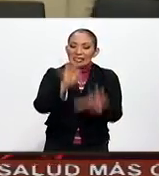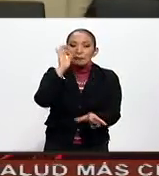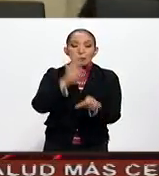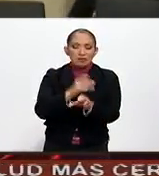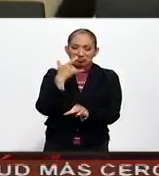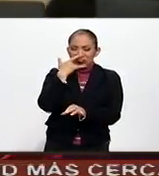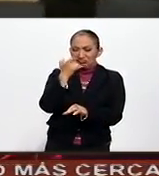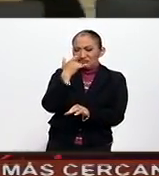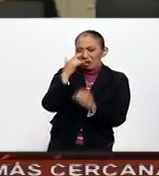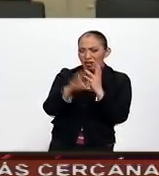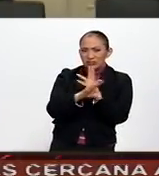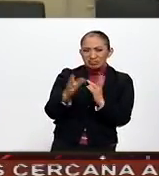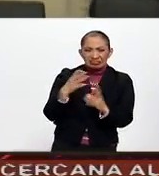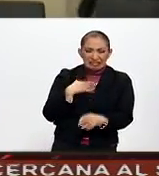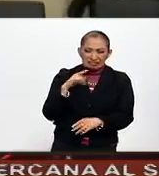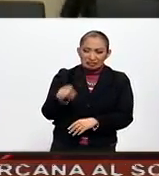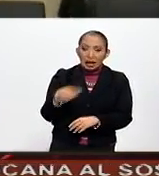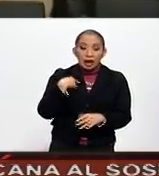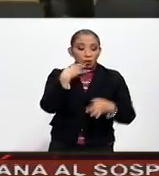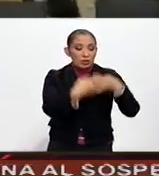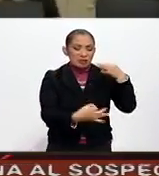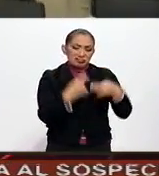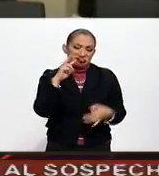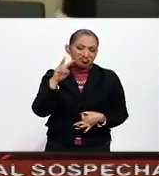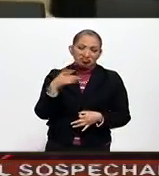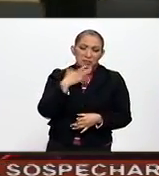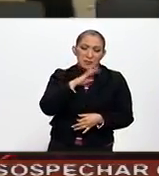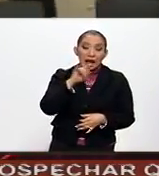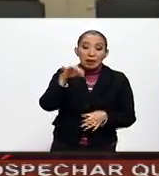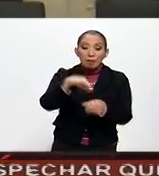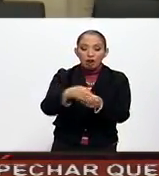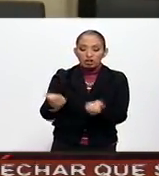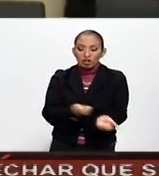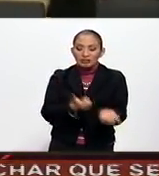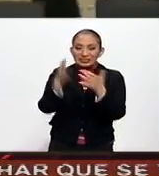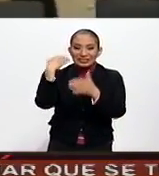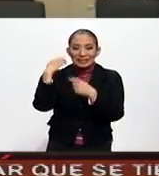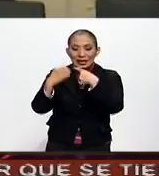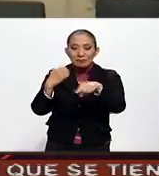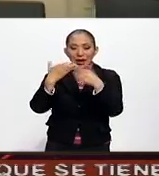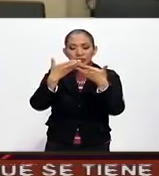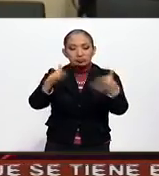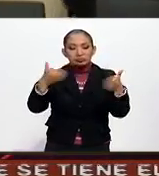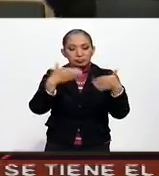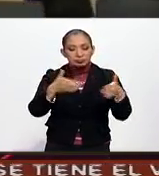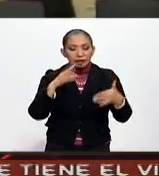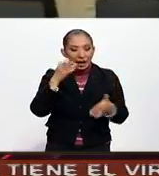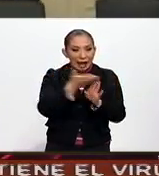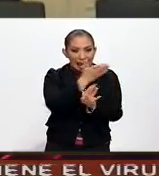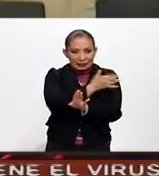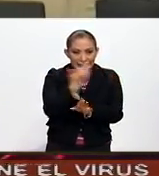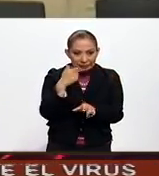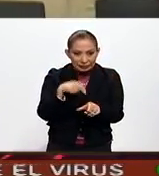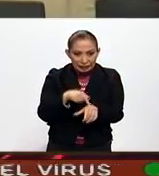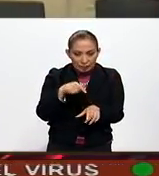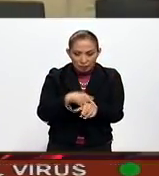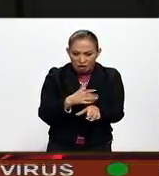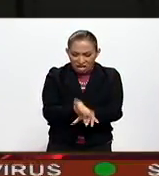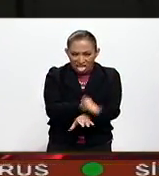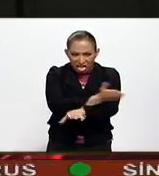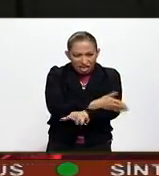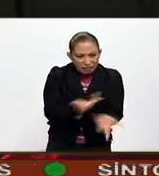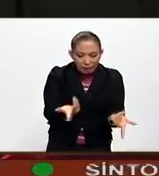diversas irregularidades, de acuerdo con los magistrados. Los votos enviados por correo fueron abiertos antes del plazo legal,